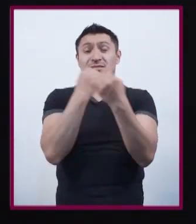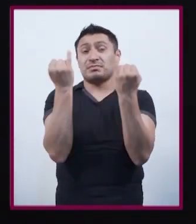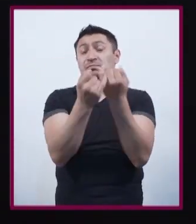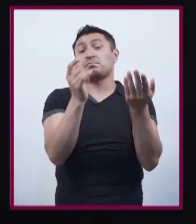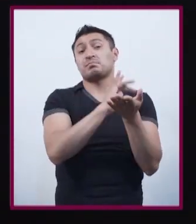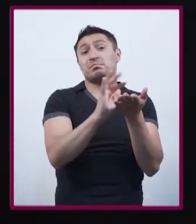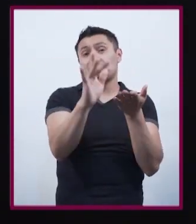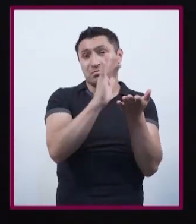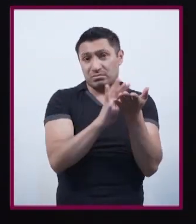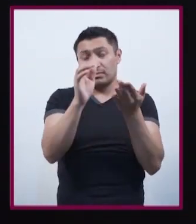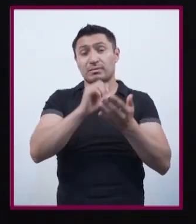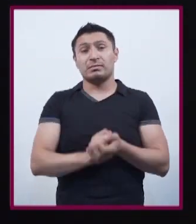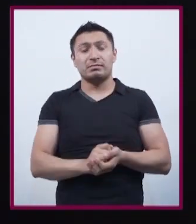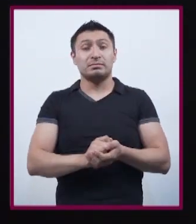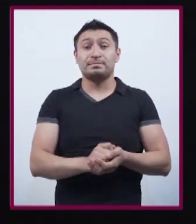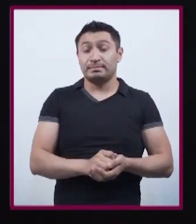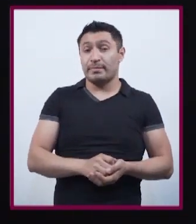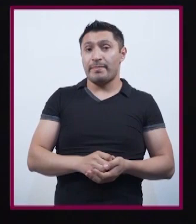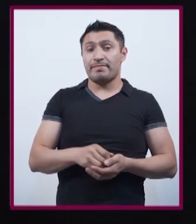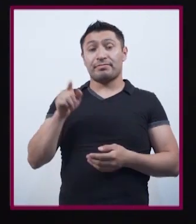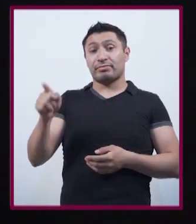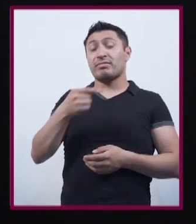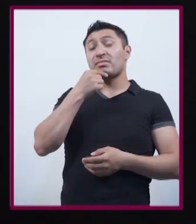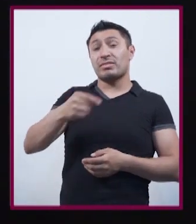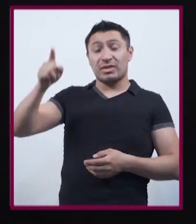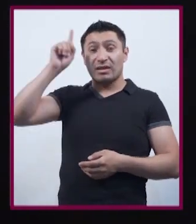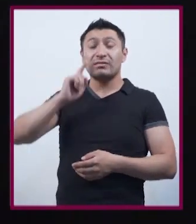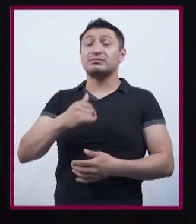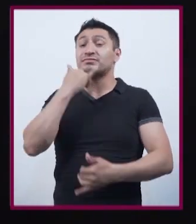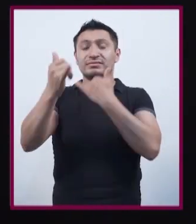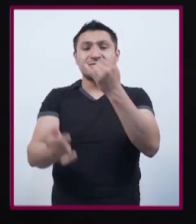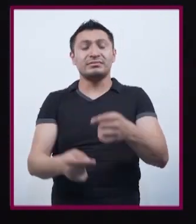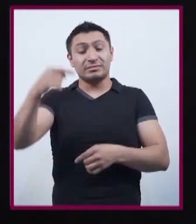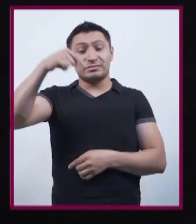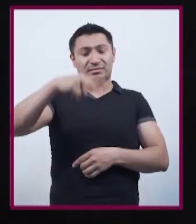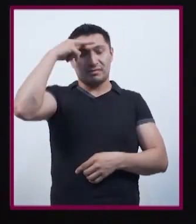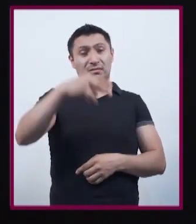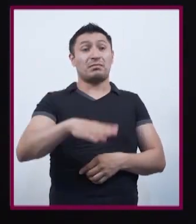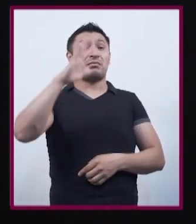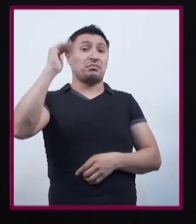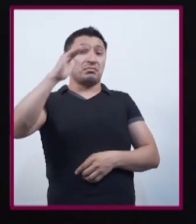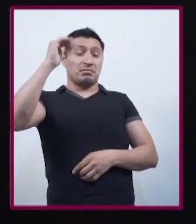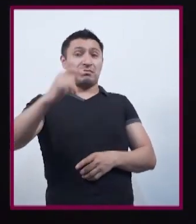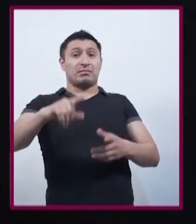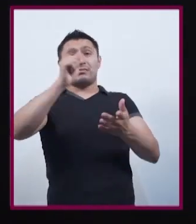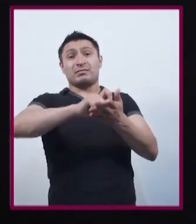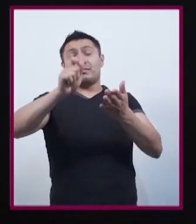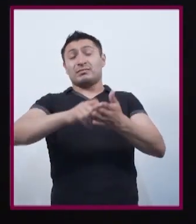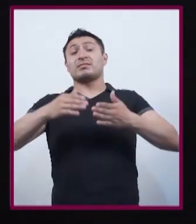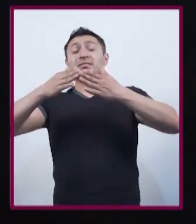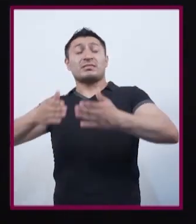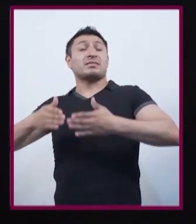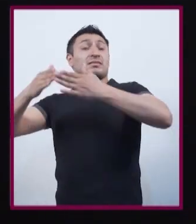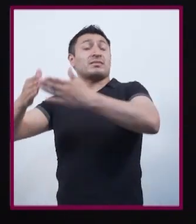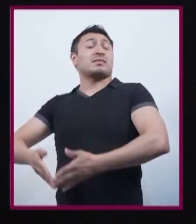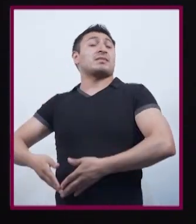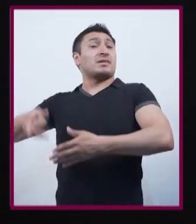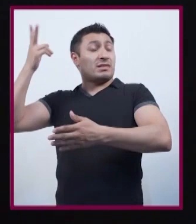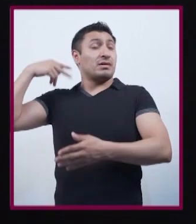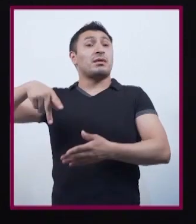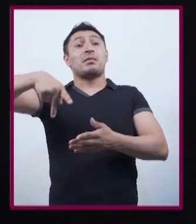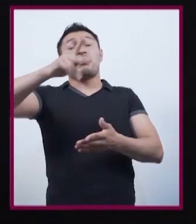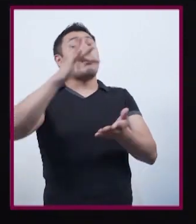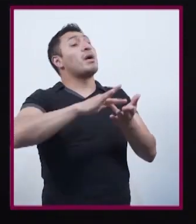nivel internacional, tanto en el ámbito educativo como en el literario. A tal grado que la Niña Errante se despidió